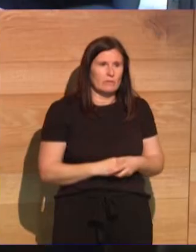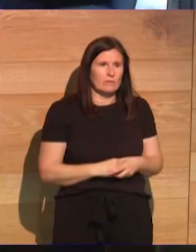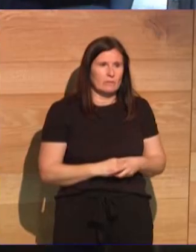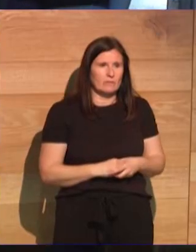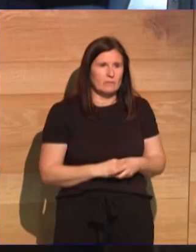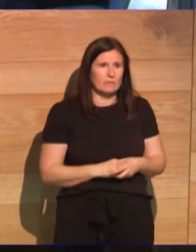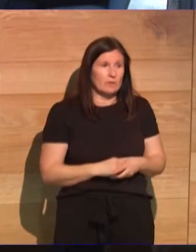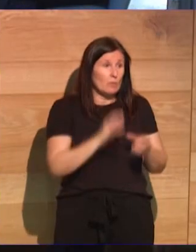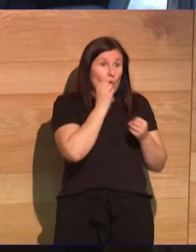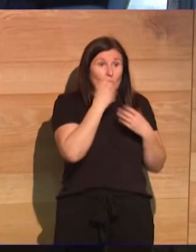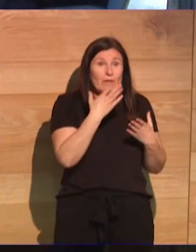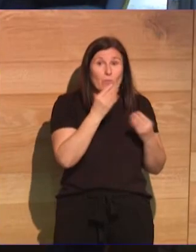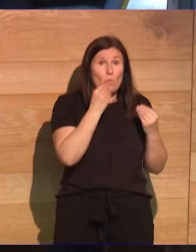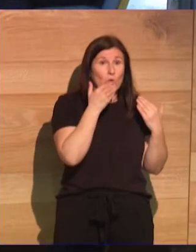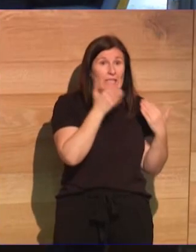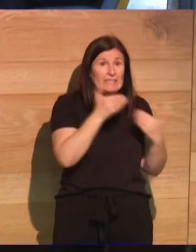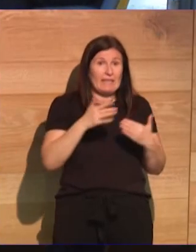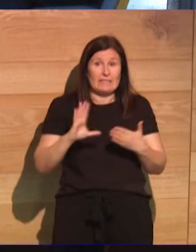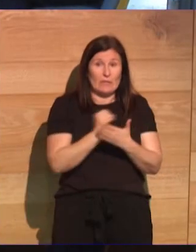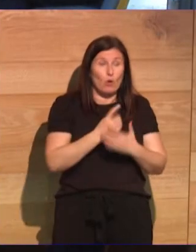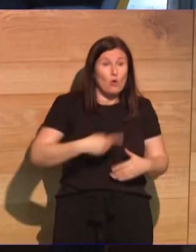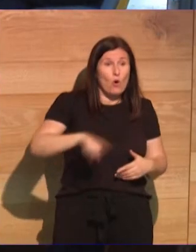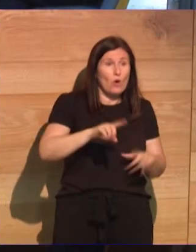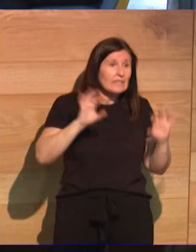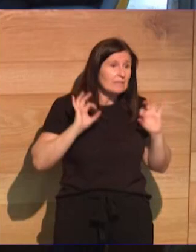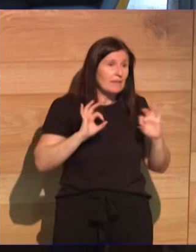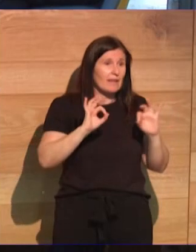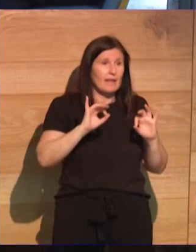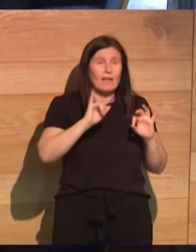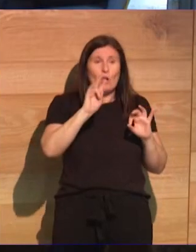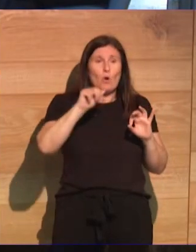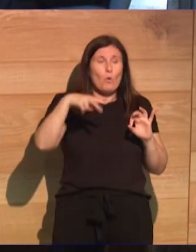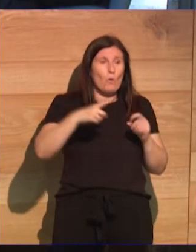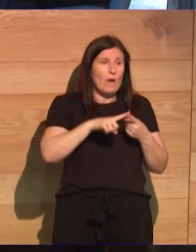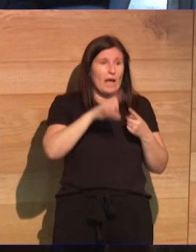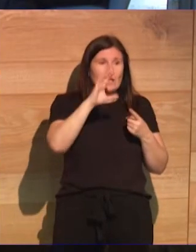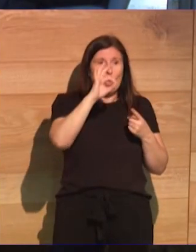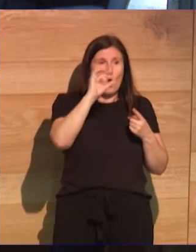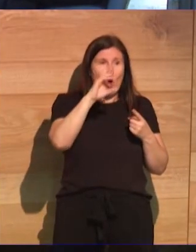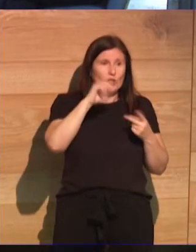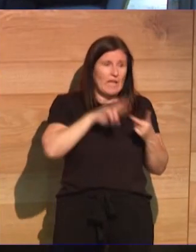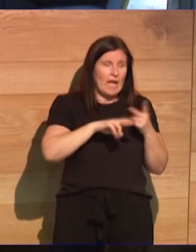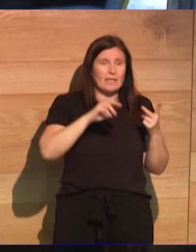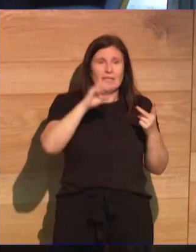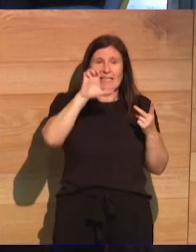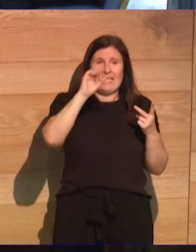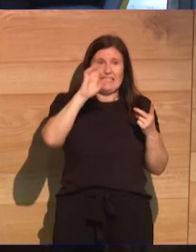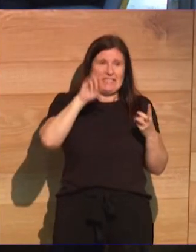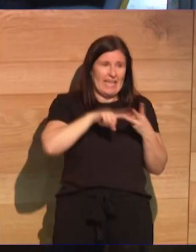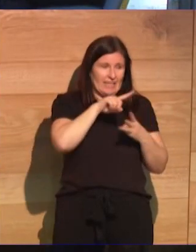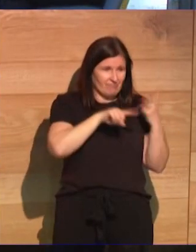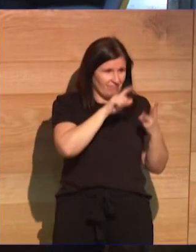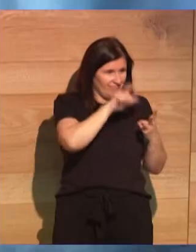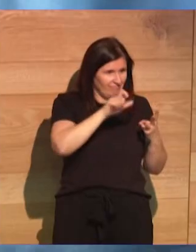Pues muy bien, pues muchas gracias a todos, especialmente Juan Ignacio, Óscar y Esther por acompañarnos en